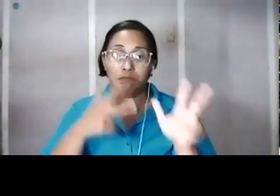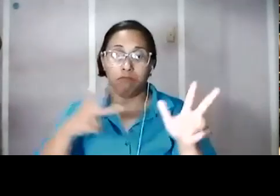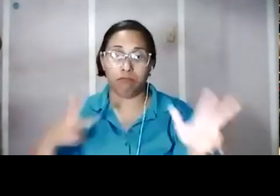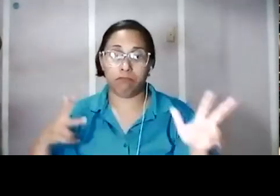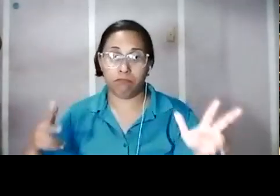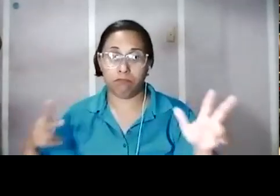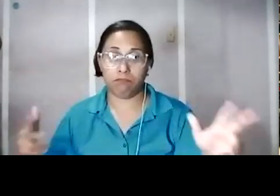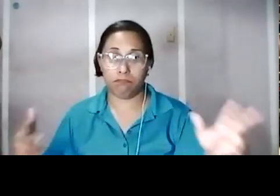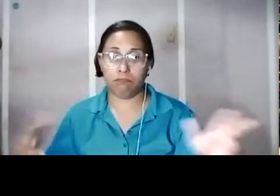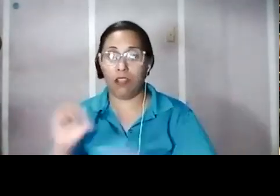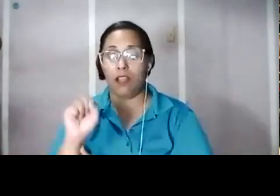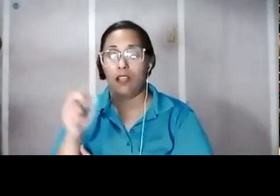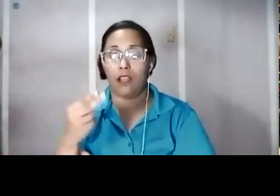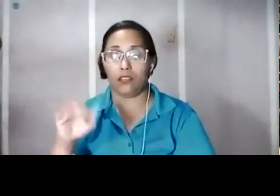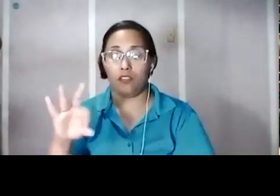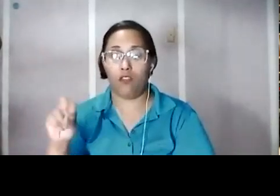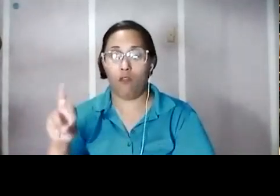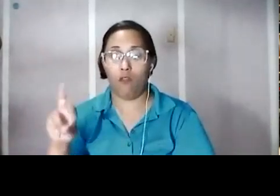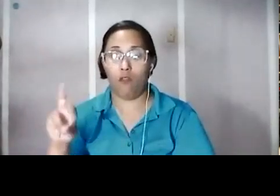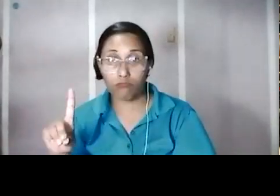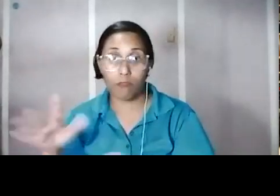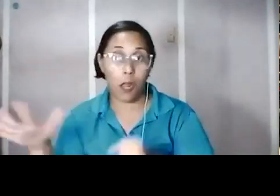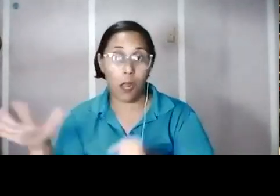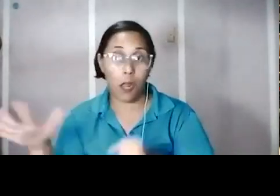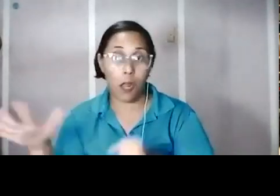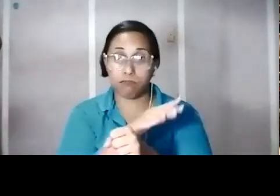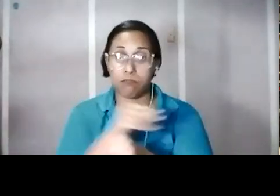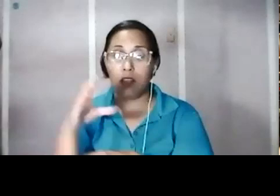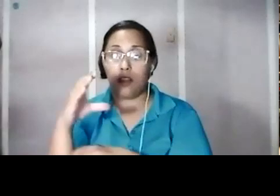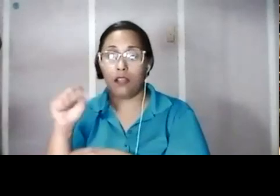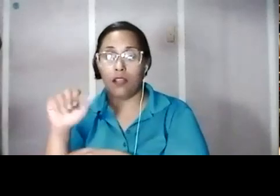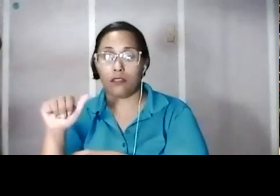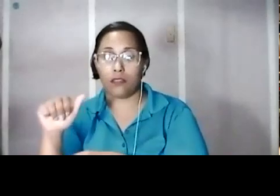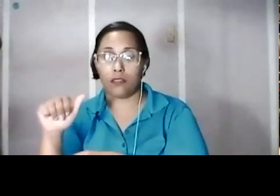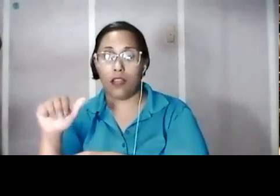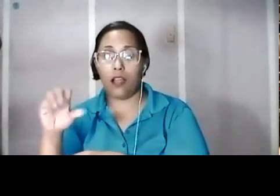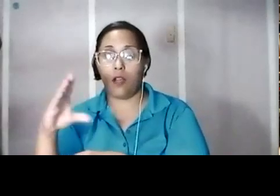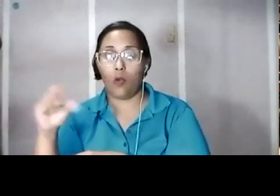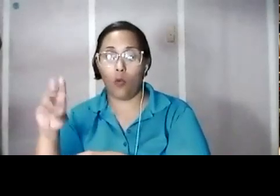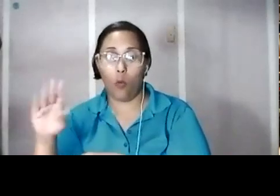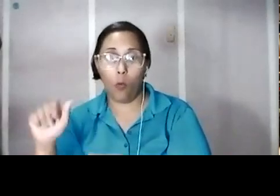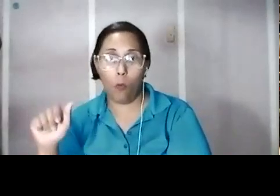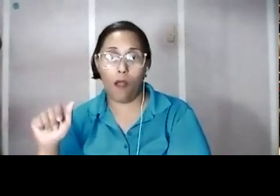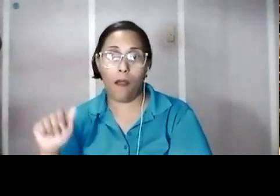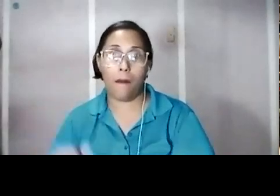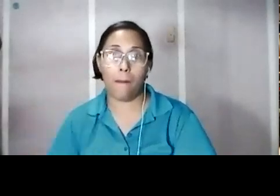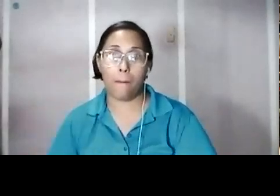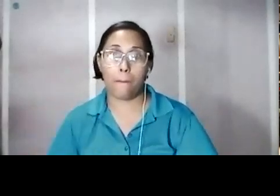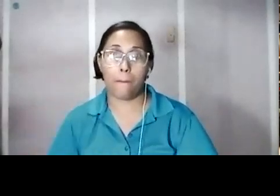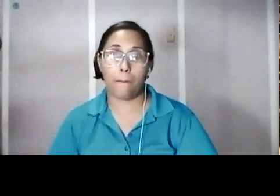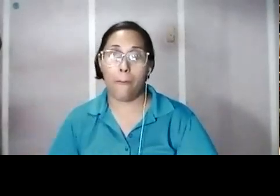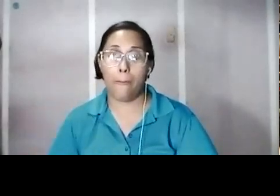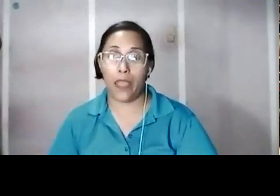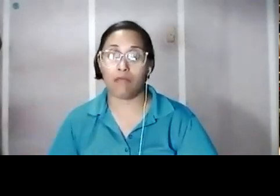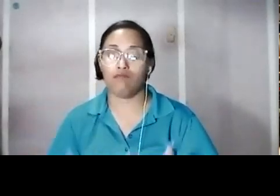Ashford completamente. Estaba Casa Cuba, estaba Sí, pero eso ya es ¿cómo que se? mucho más